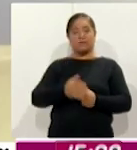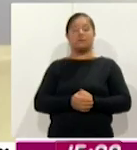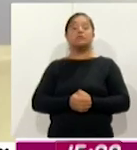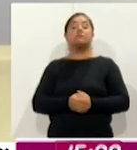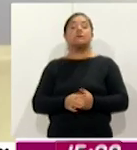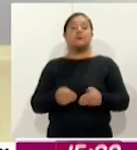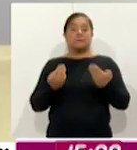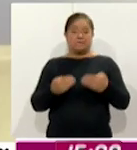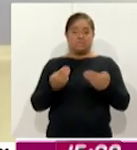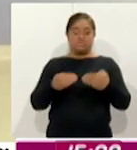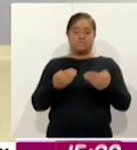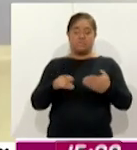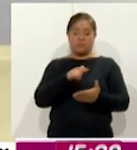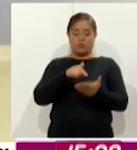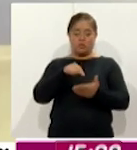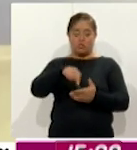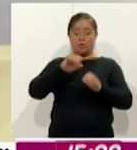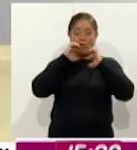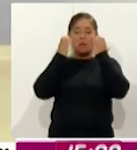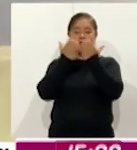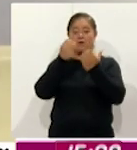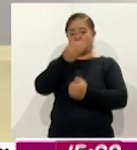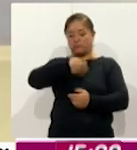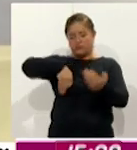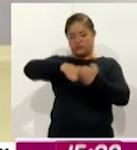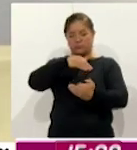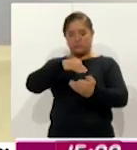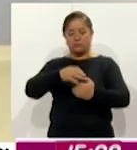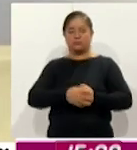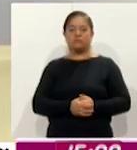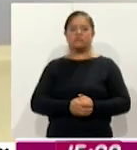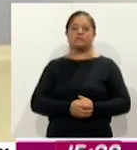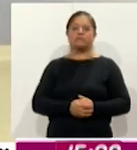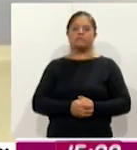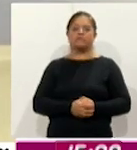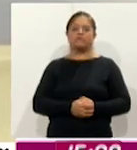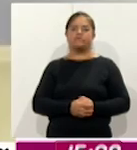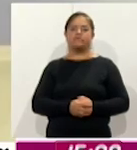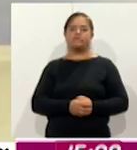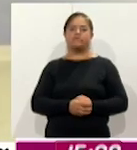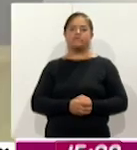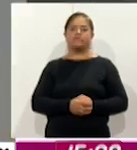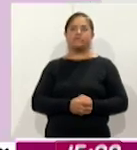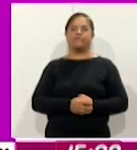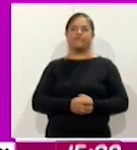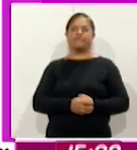comercio local y motor de la economía de nuestras comunidades.